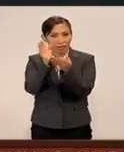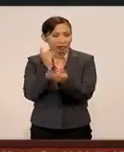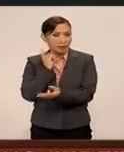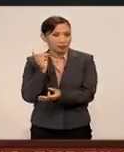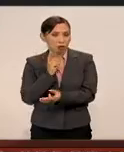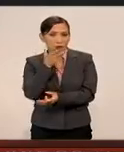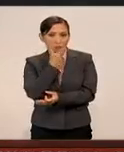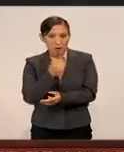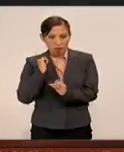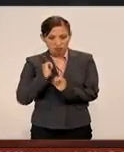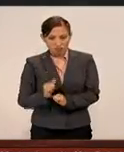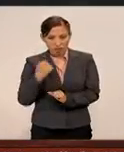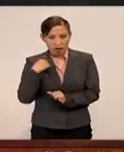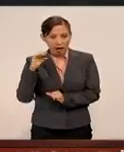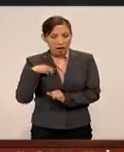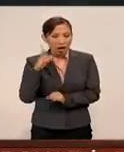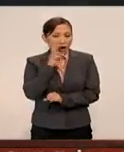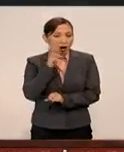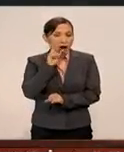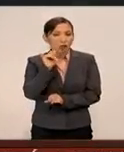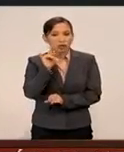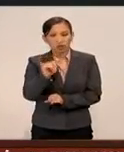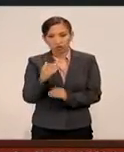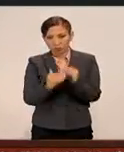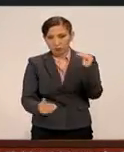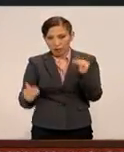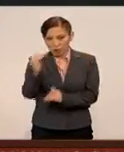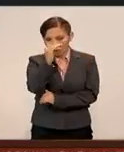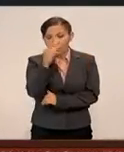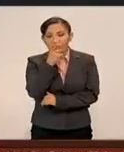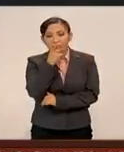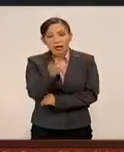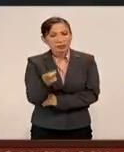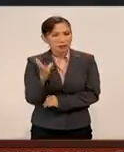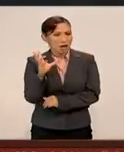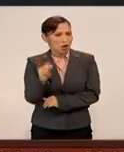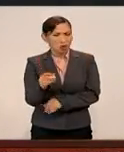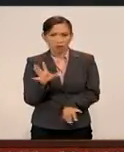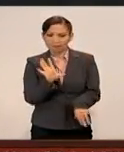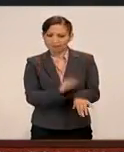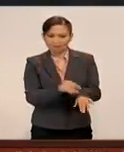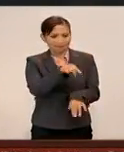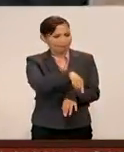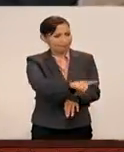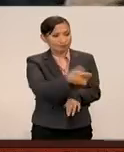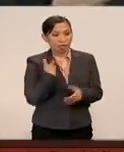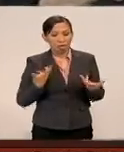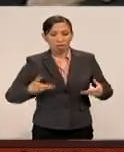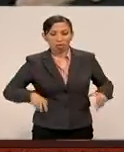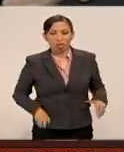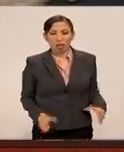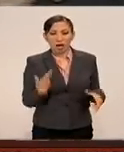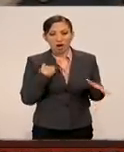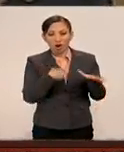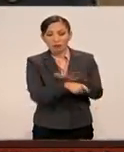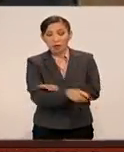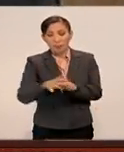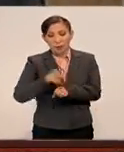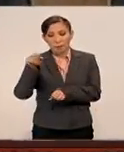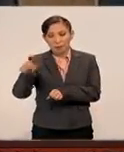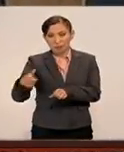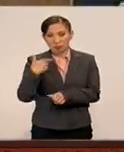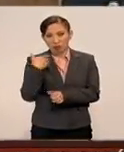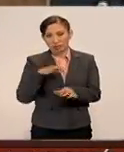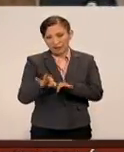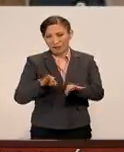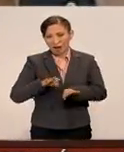Auditor Superior de la Federación, Juan Manuel Portal, destacó que no se permitirán actos de corrupción por parte de los